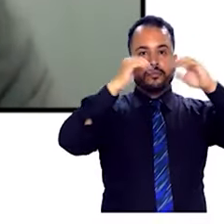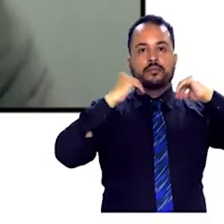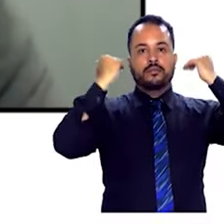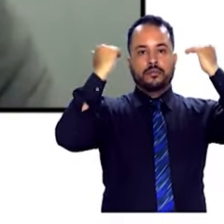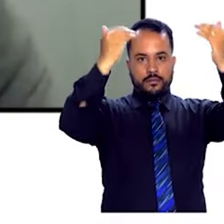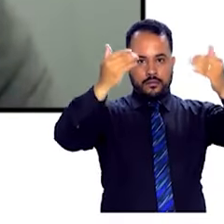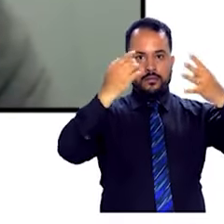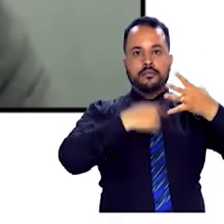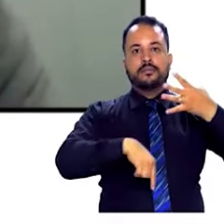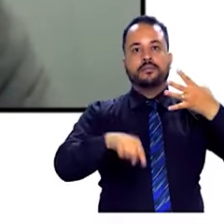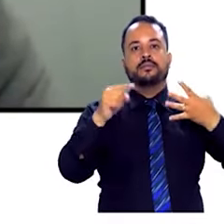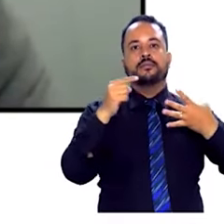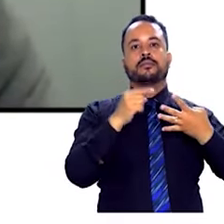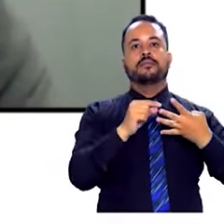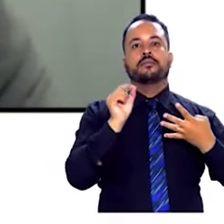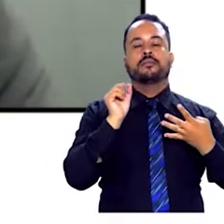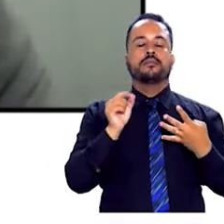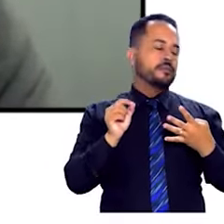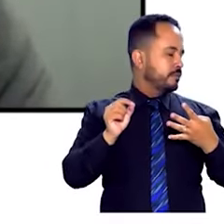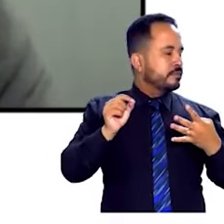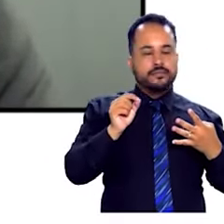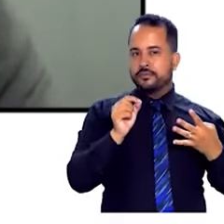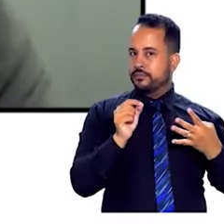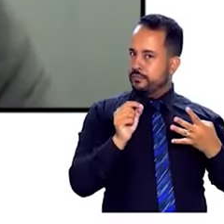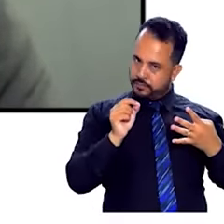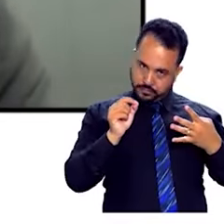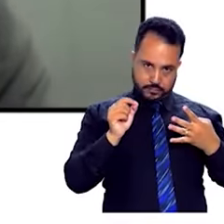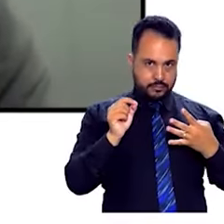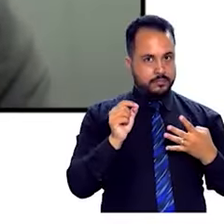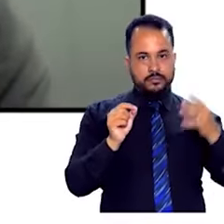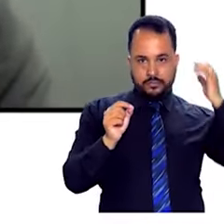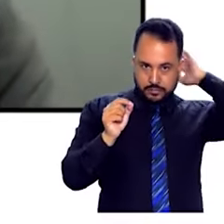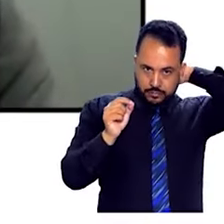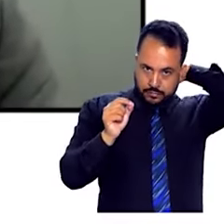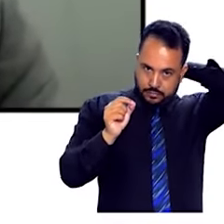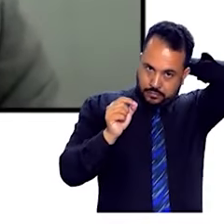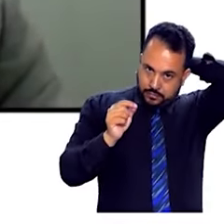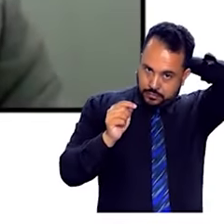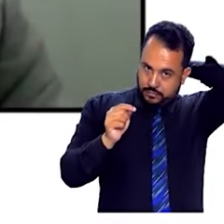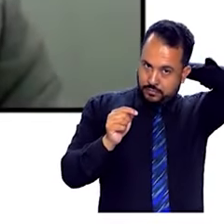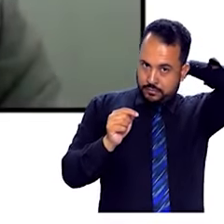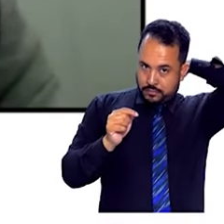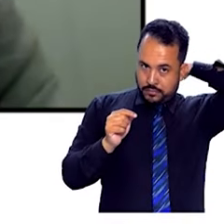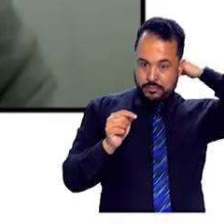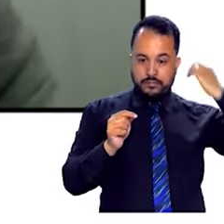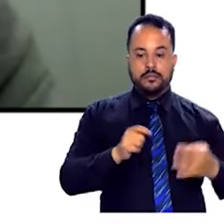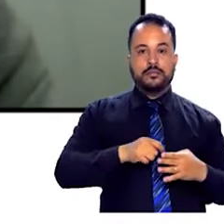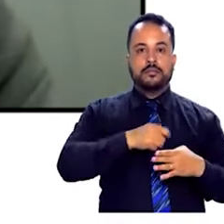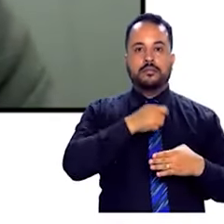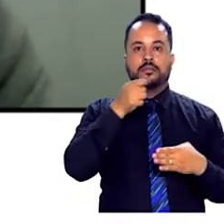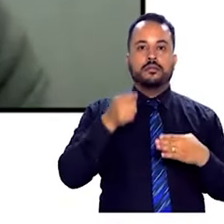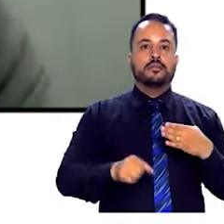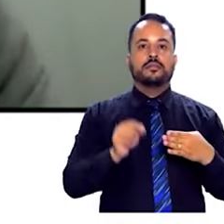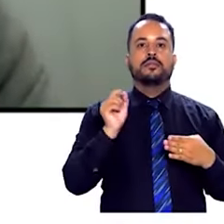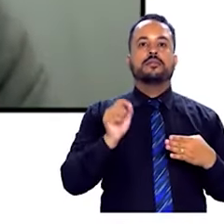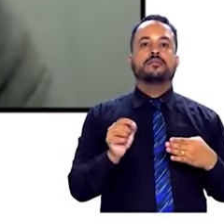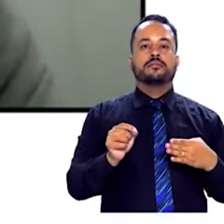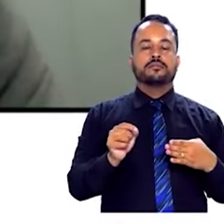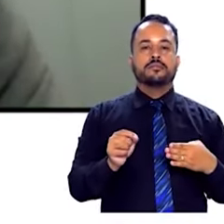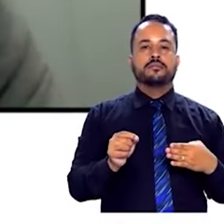función de decidir cas decidir segú su Sana discre ES antes Y